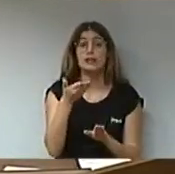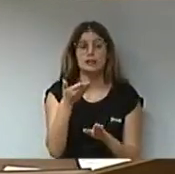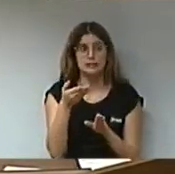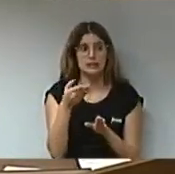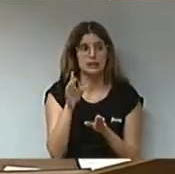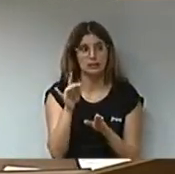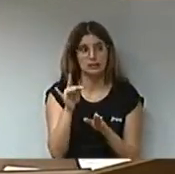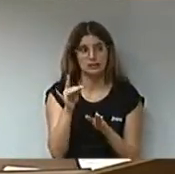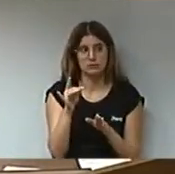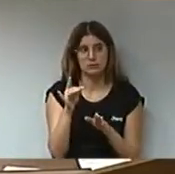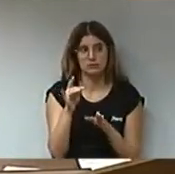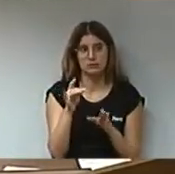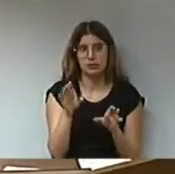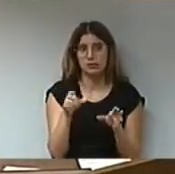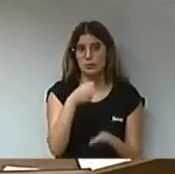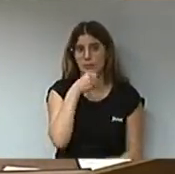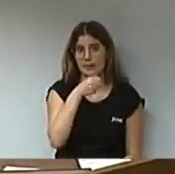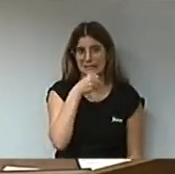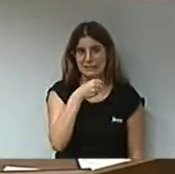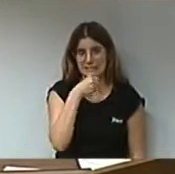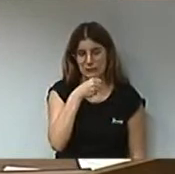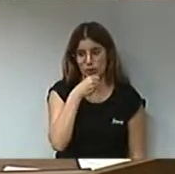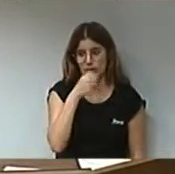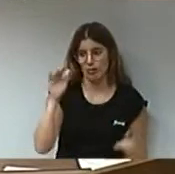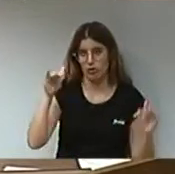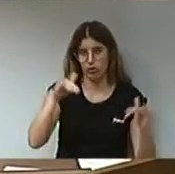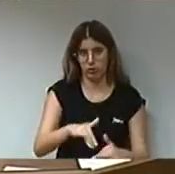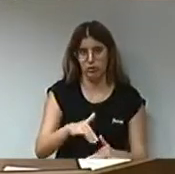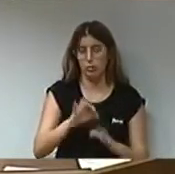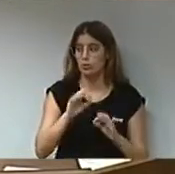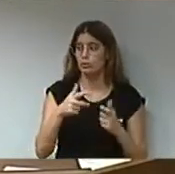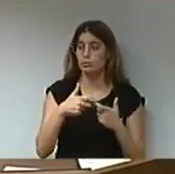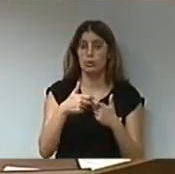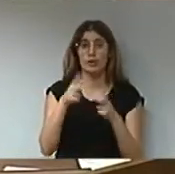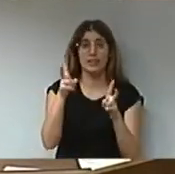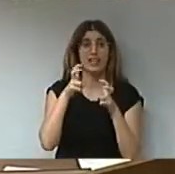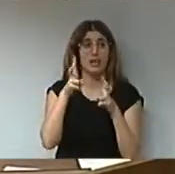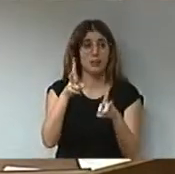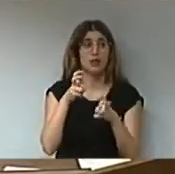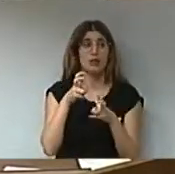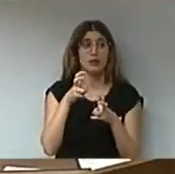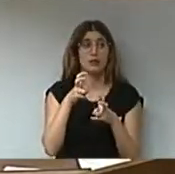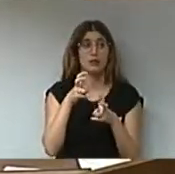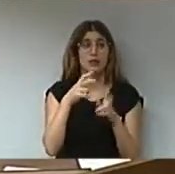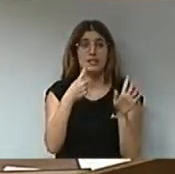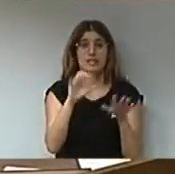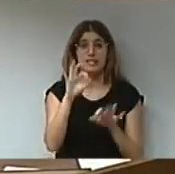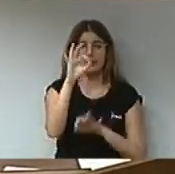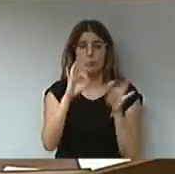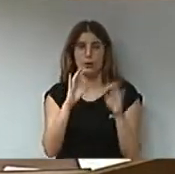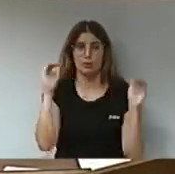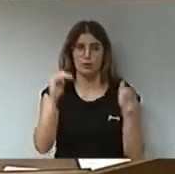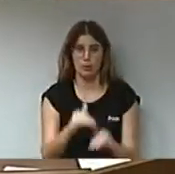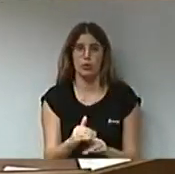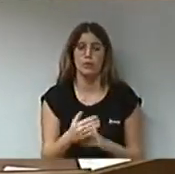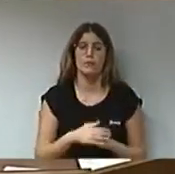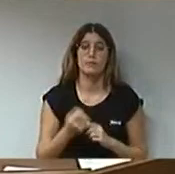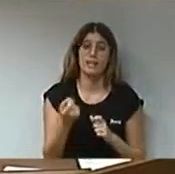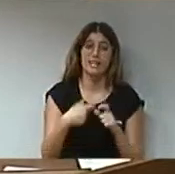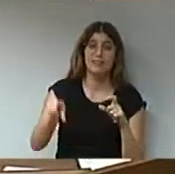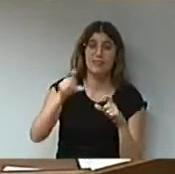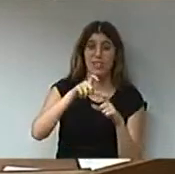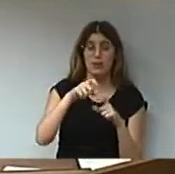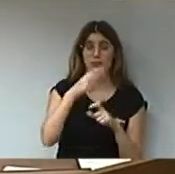sí, el Partido Socialista nos dejó un país en ruinas. La recaudación por impuestos propios cayó un 60%. La inflación estaba